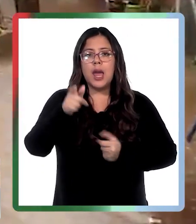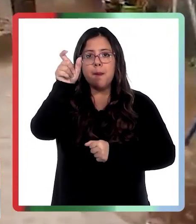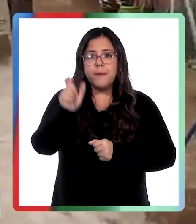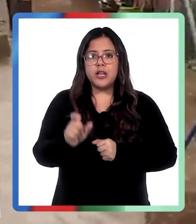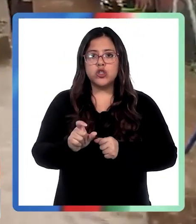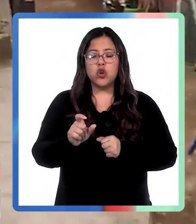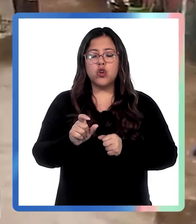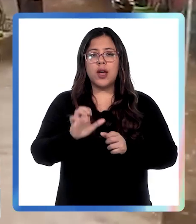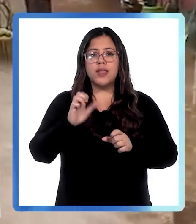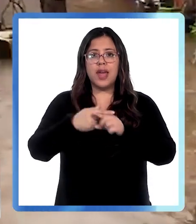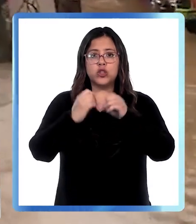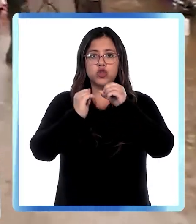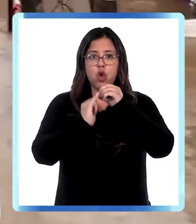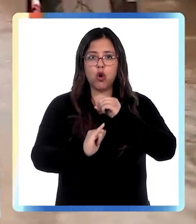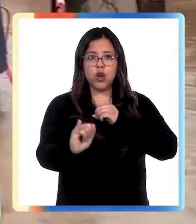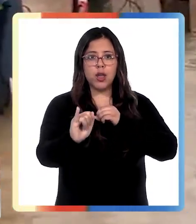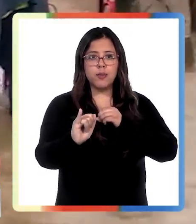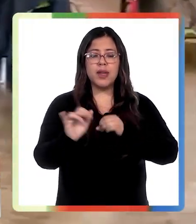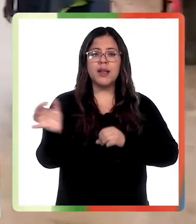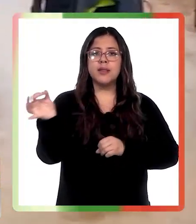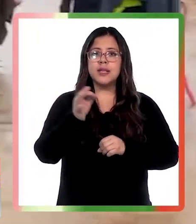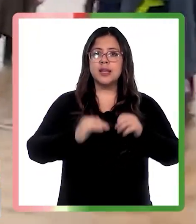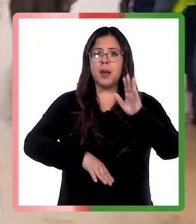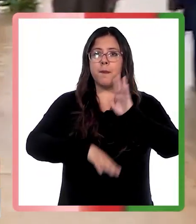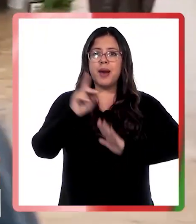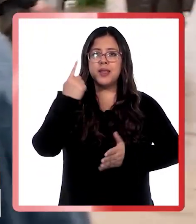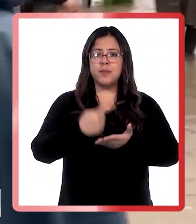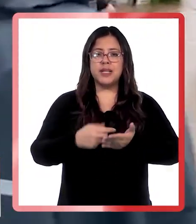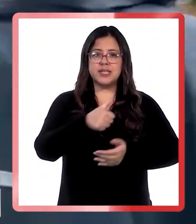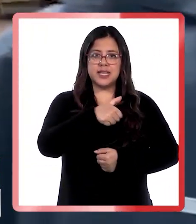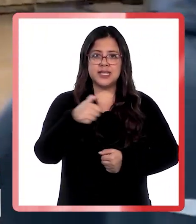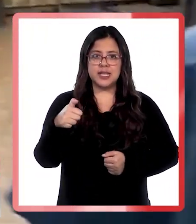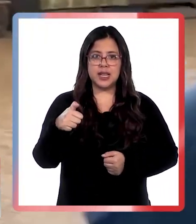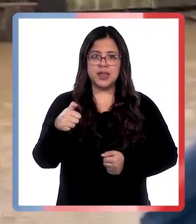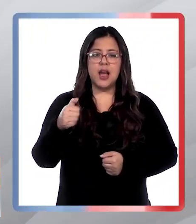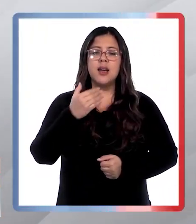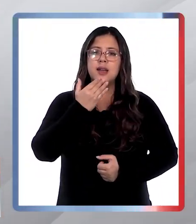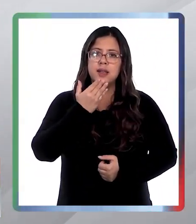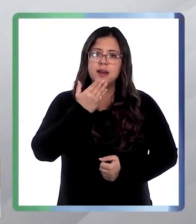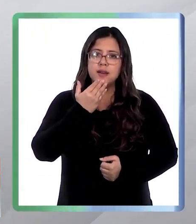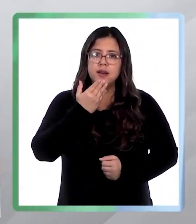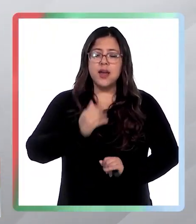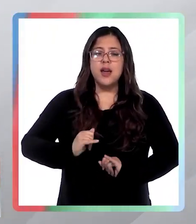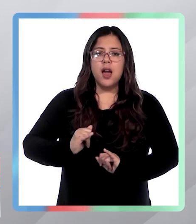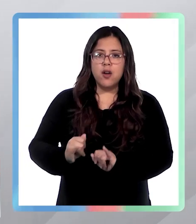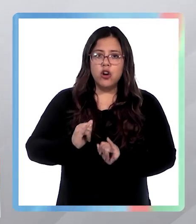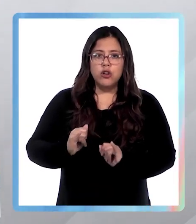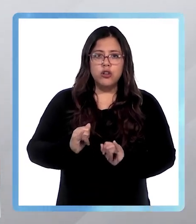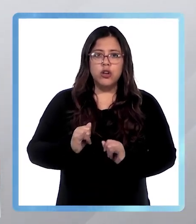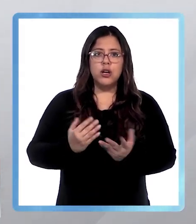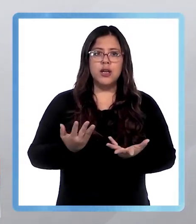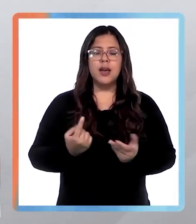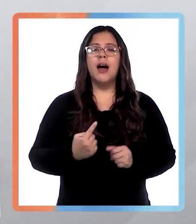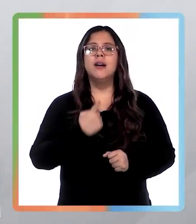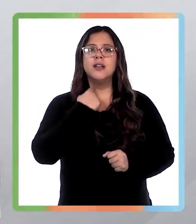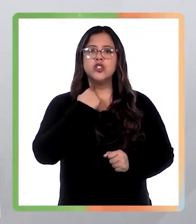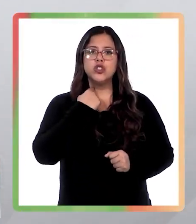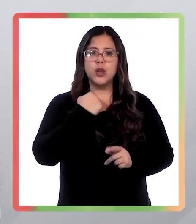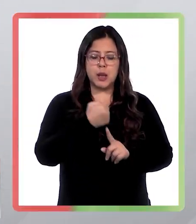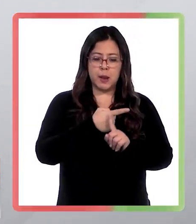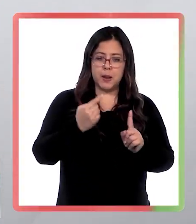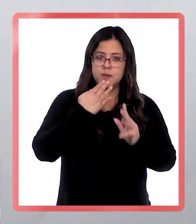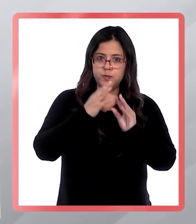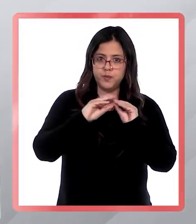aisladas la directora de senapred Janet mederano Indicó que son más de 1600 también hay reporte de